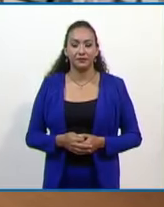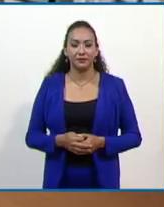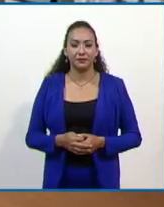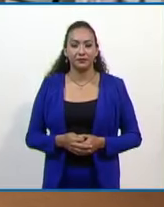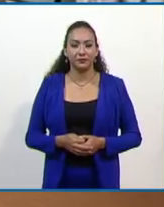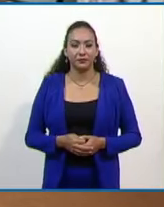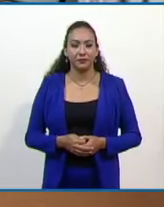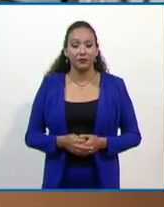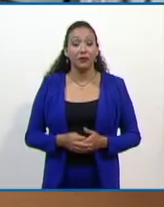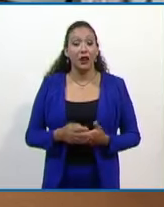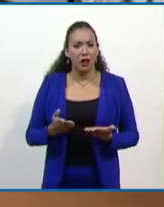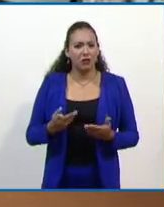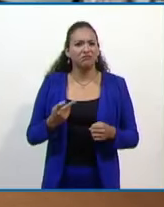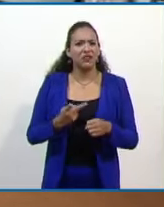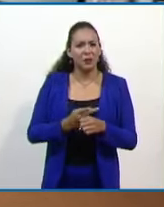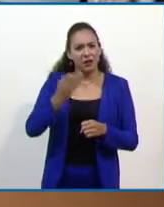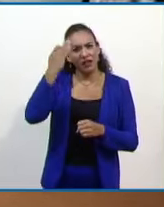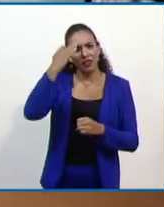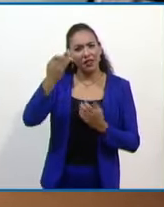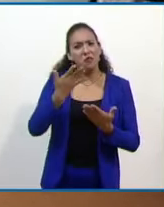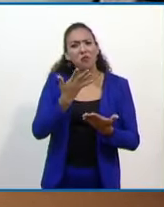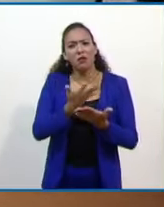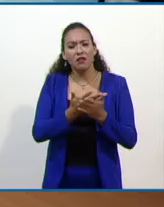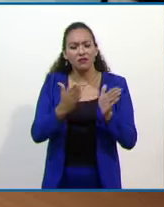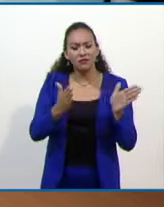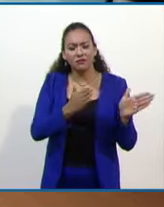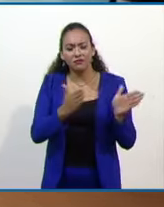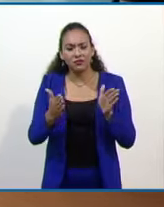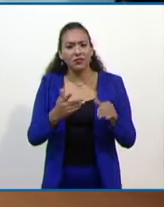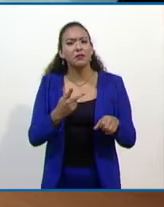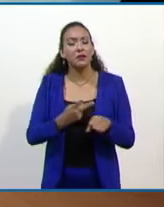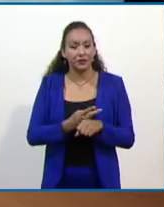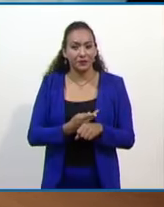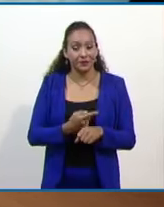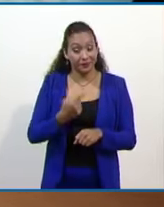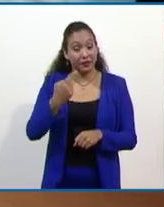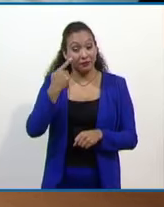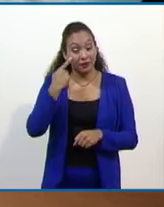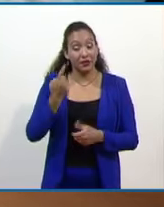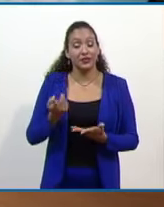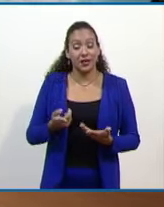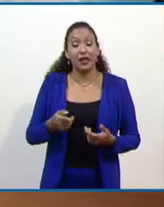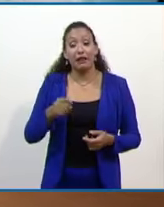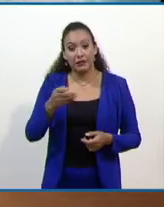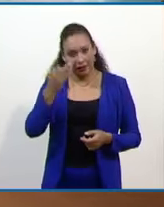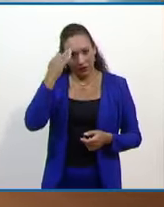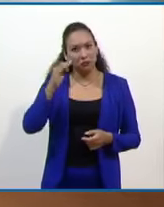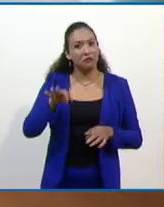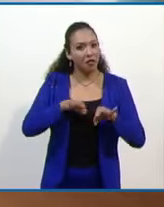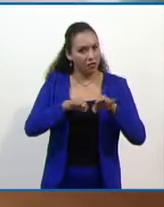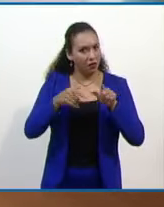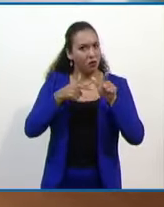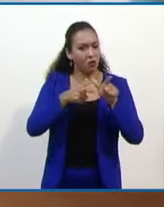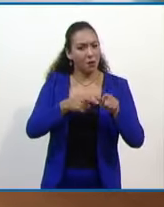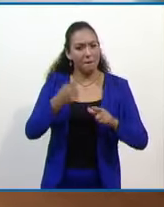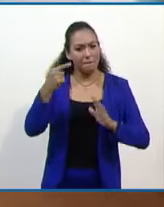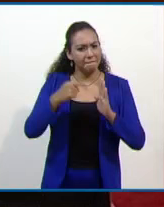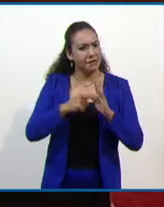Durante el periodo de receso, la Suprema Corte integró 319 expedientes y recibió más de 1,000 promociones.